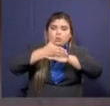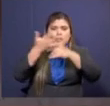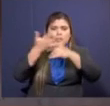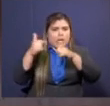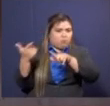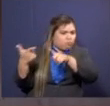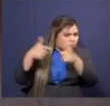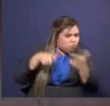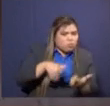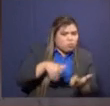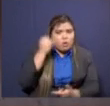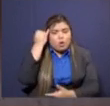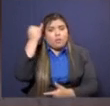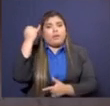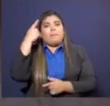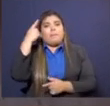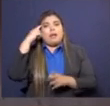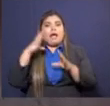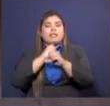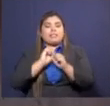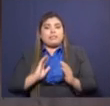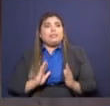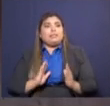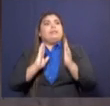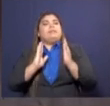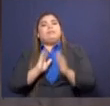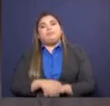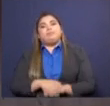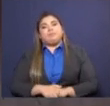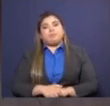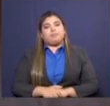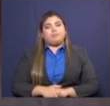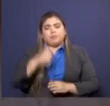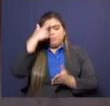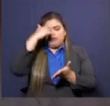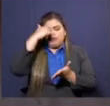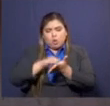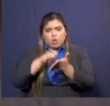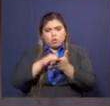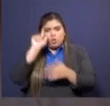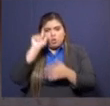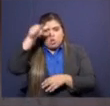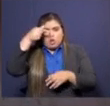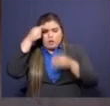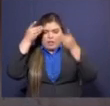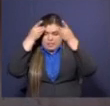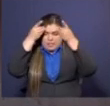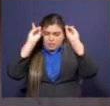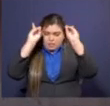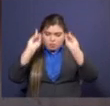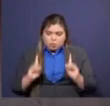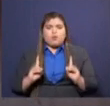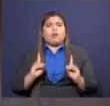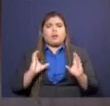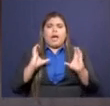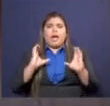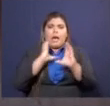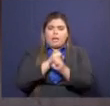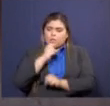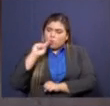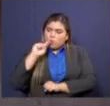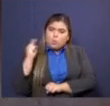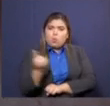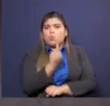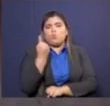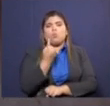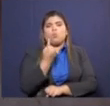la ofensiva. Es por ello que hemos tomado la decisión de unificar